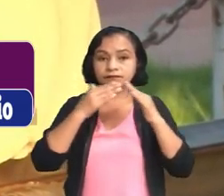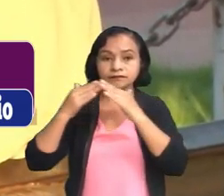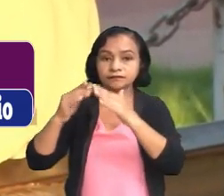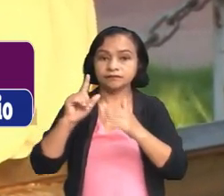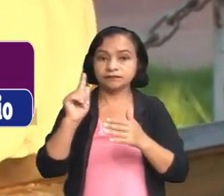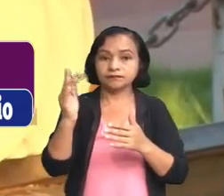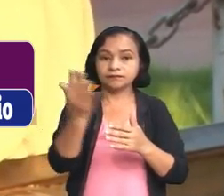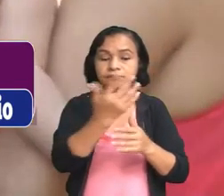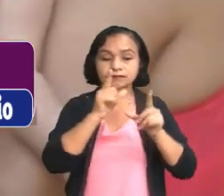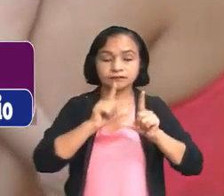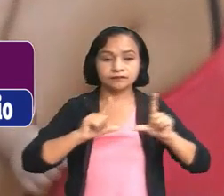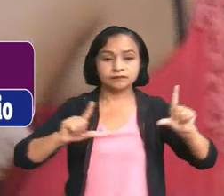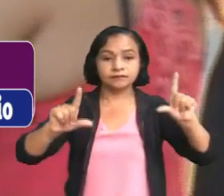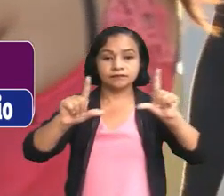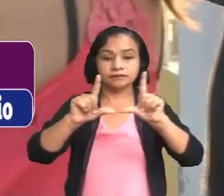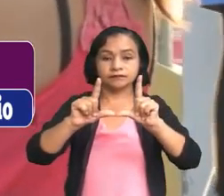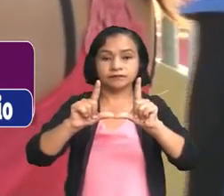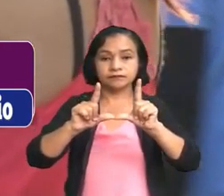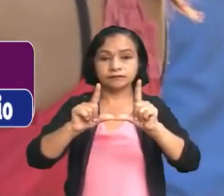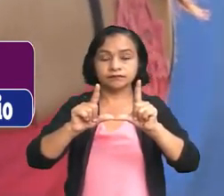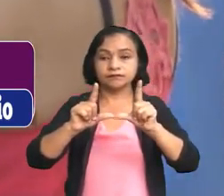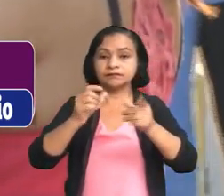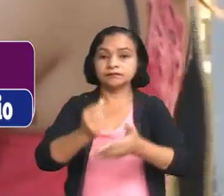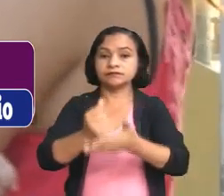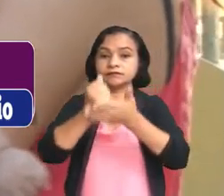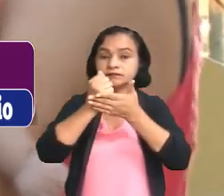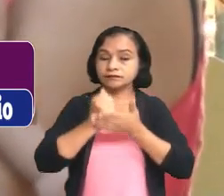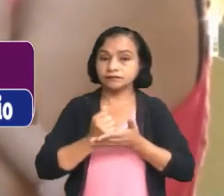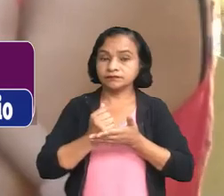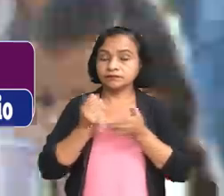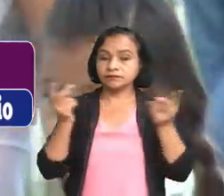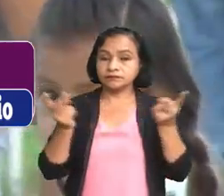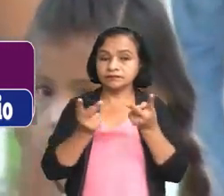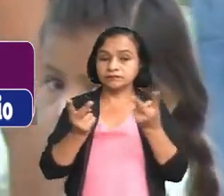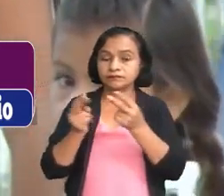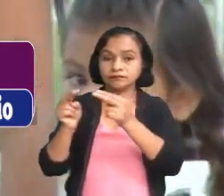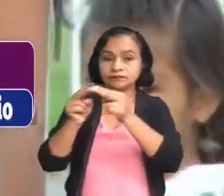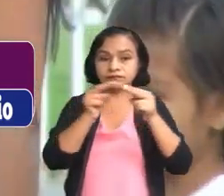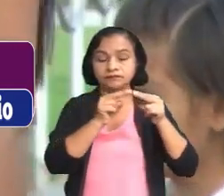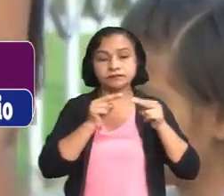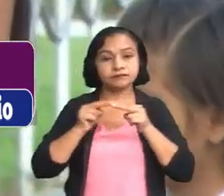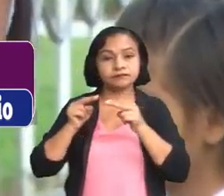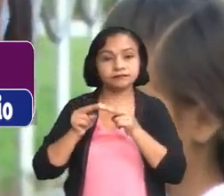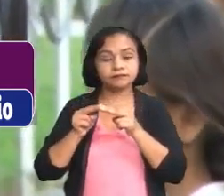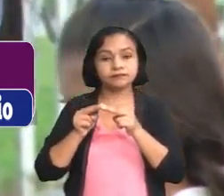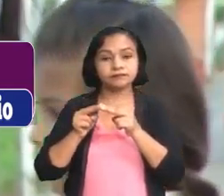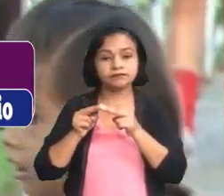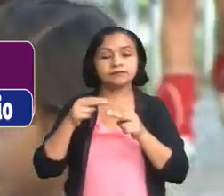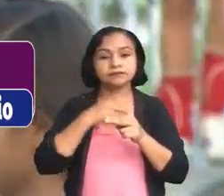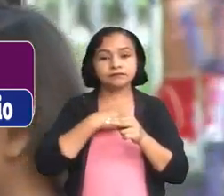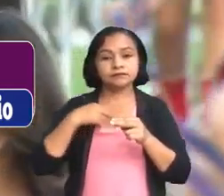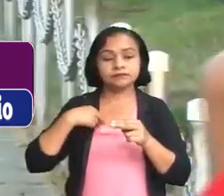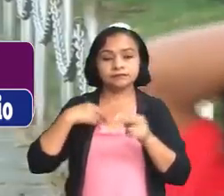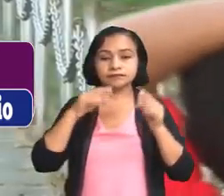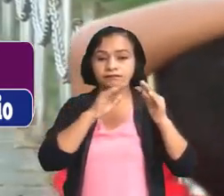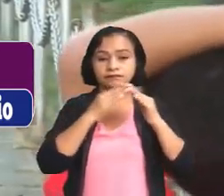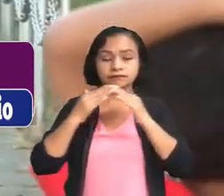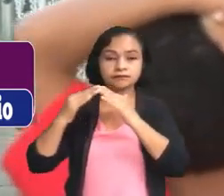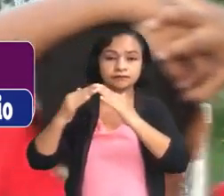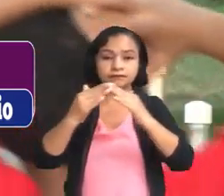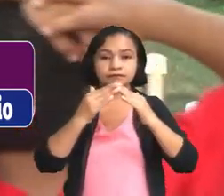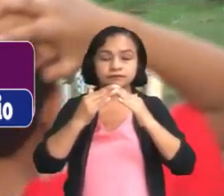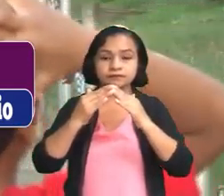estos espacios de recreación, que es donde nos sirve precisamente de convivencia, ¿verdad?, están en los barrios